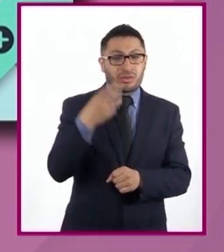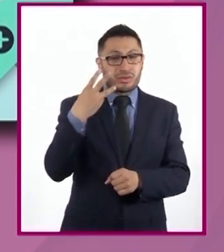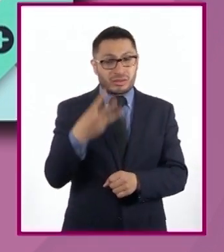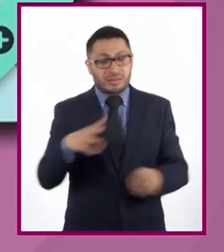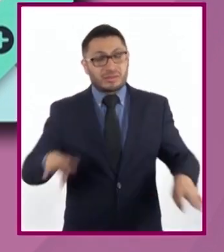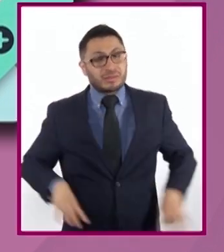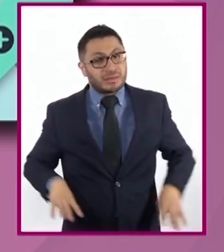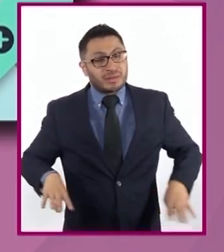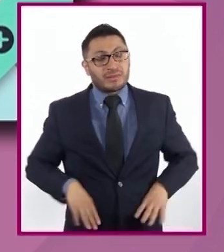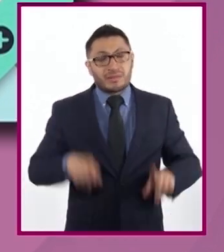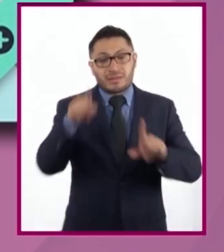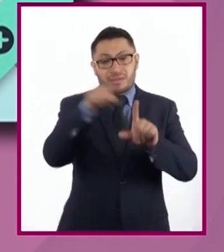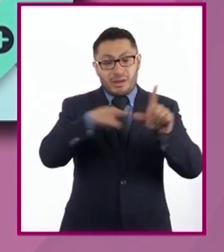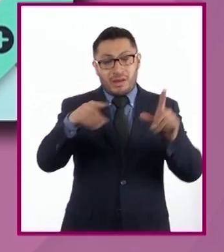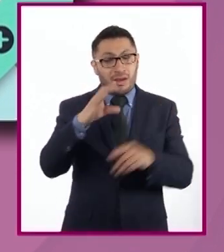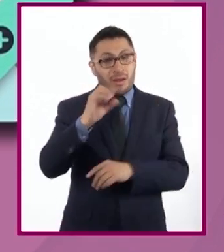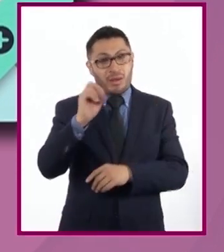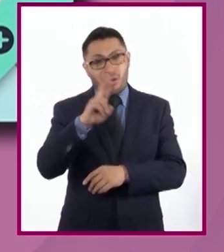pares de ángulos correspondientes